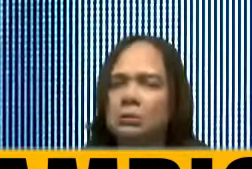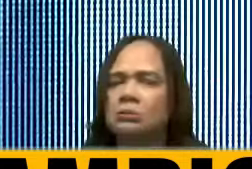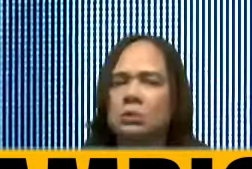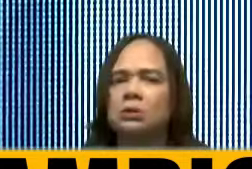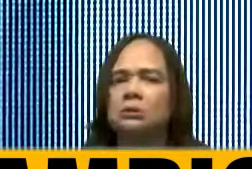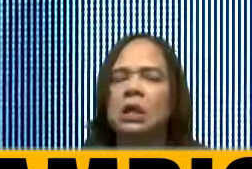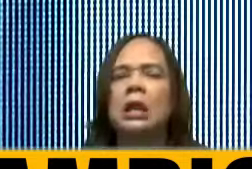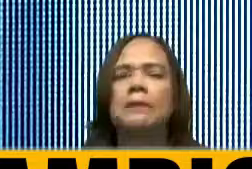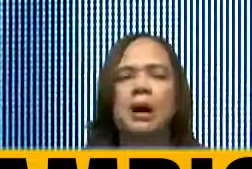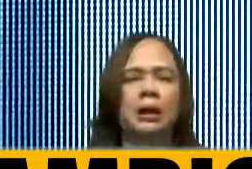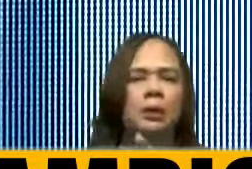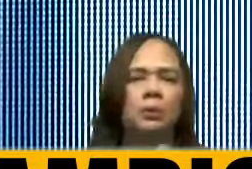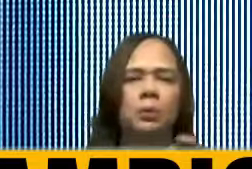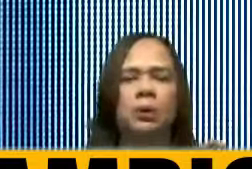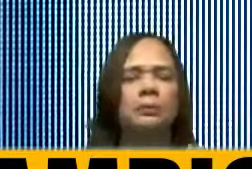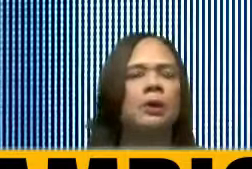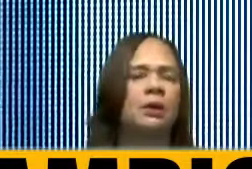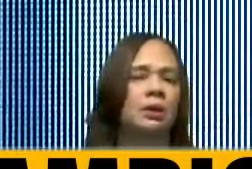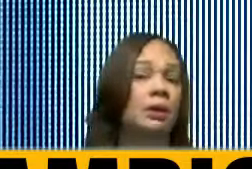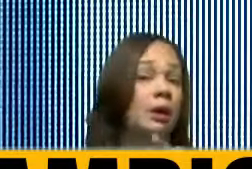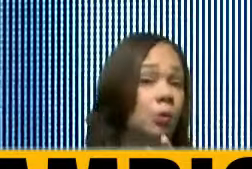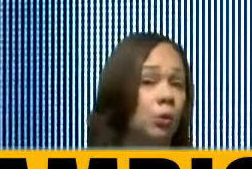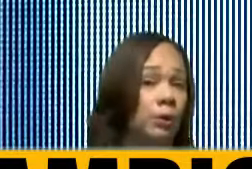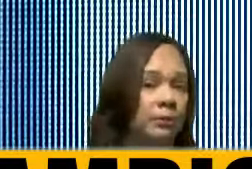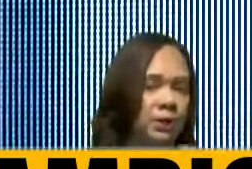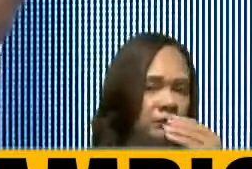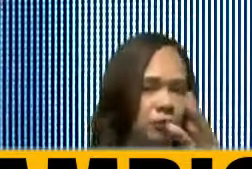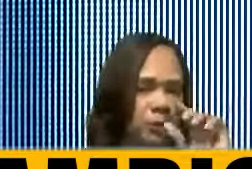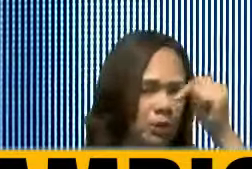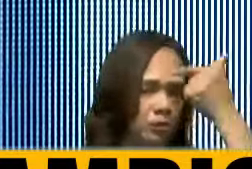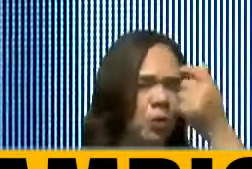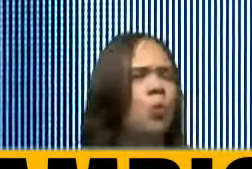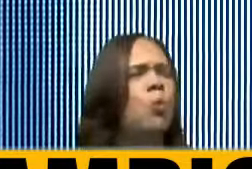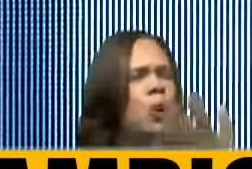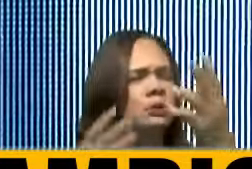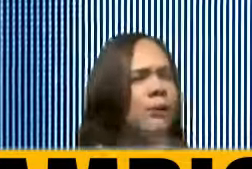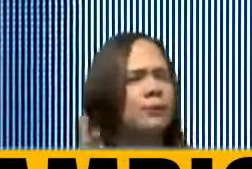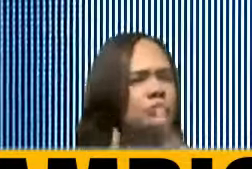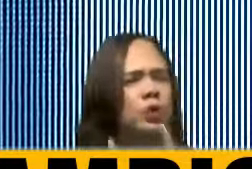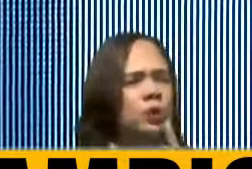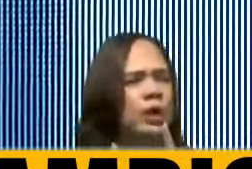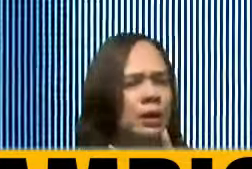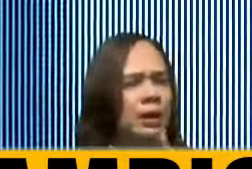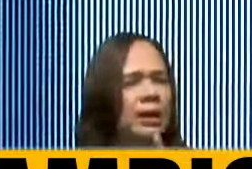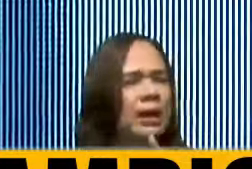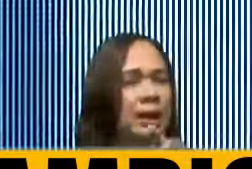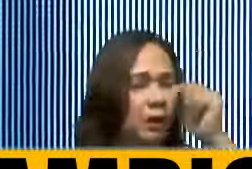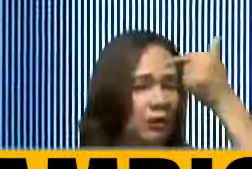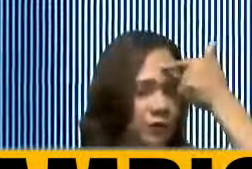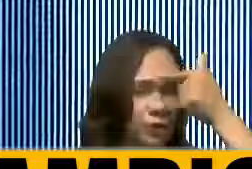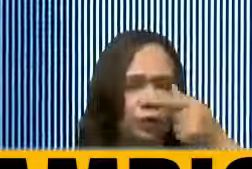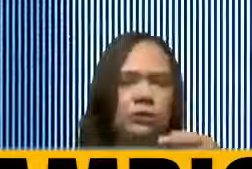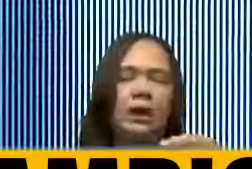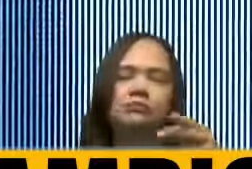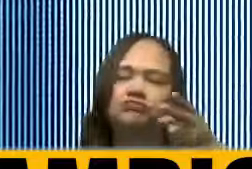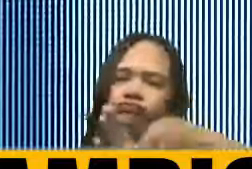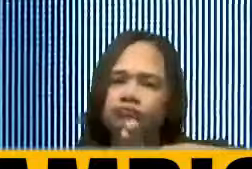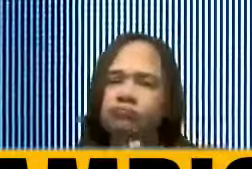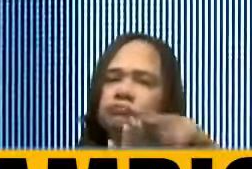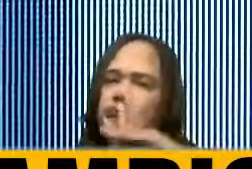las páginas digitales también informes del gobierno en contraloría eh Y también pueden solicitá selo